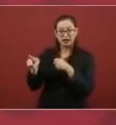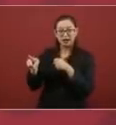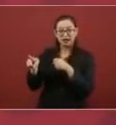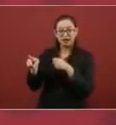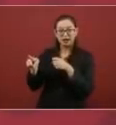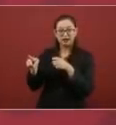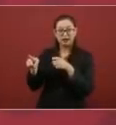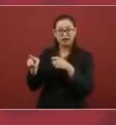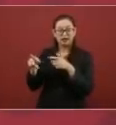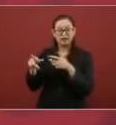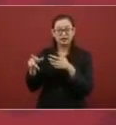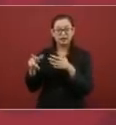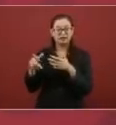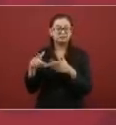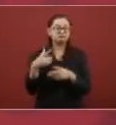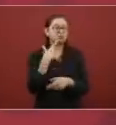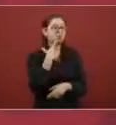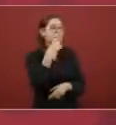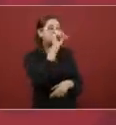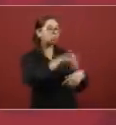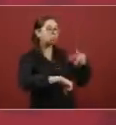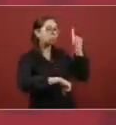lo ninguneaba